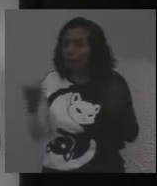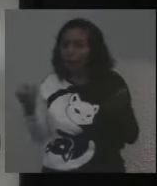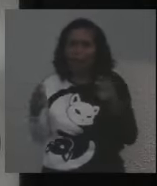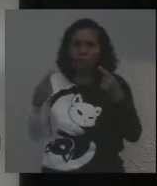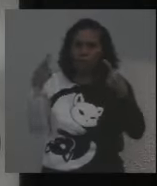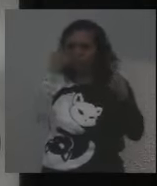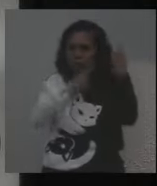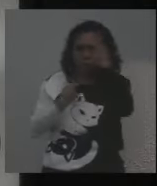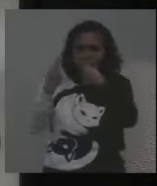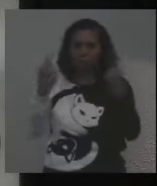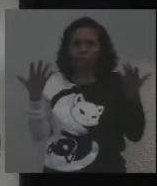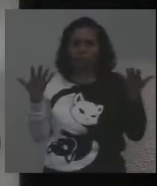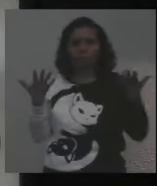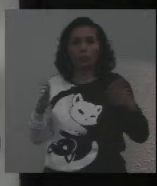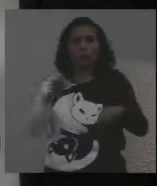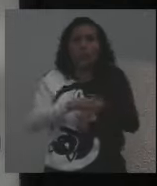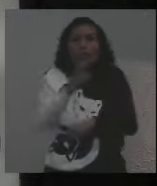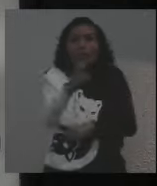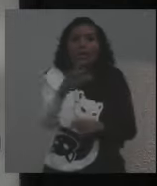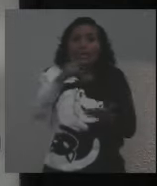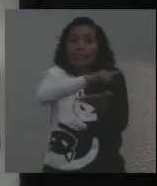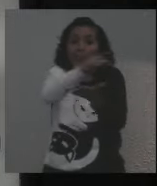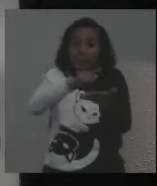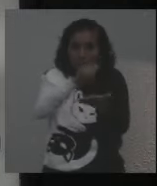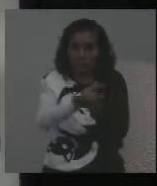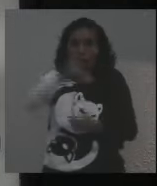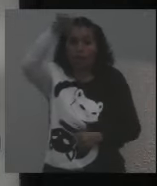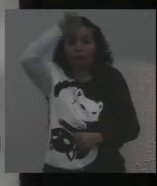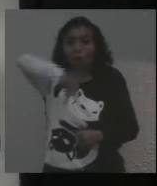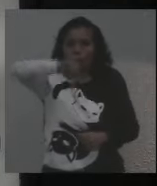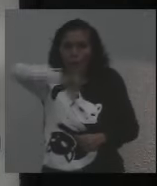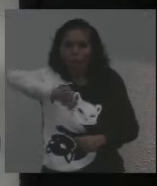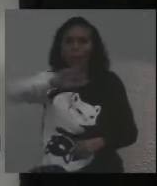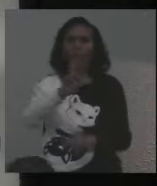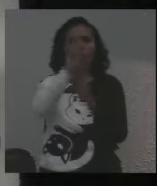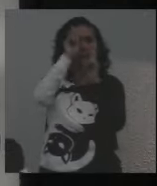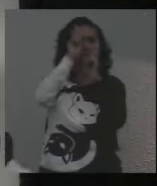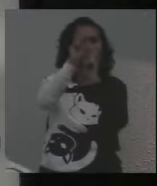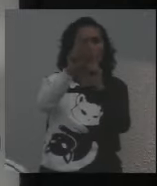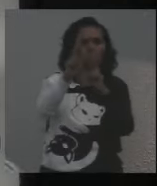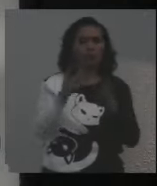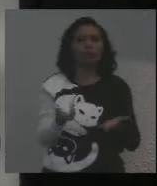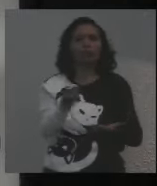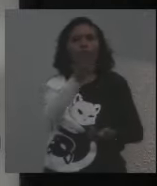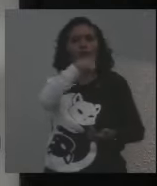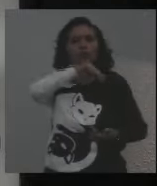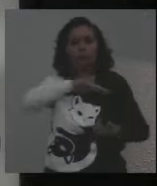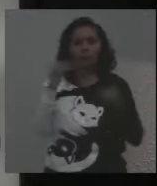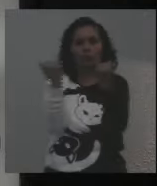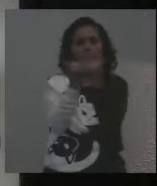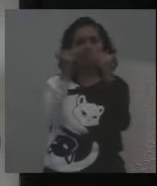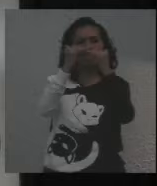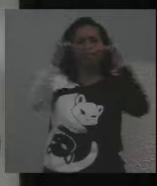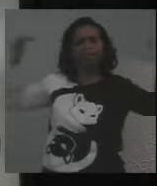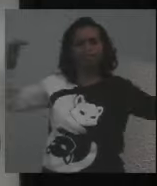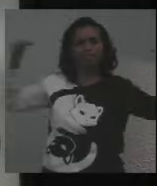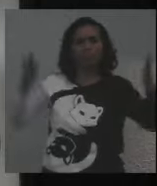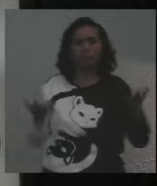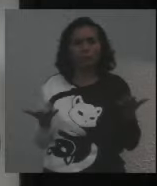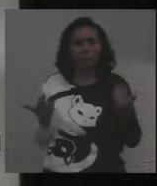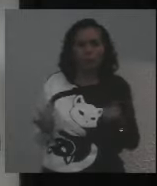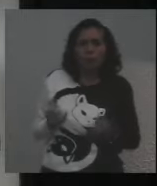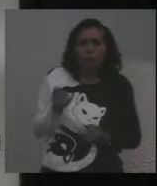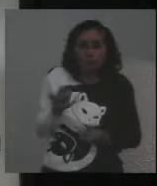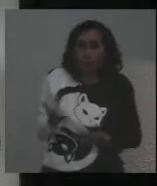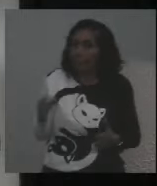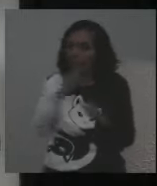porque esta Constitución que hoy homenajeamos es el alma viva de nuestra democracia una democracia que nos